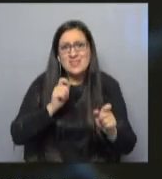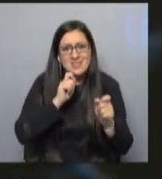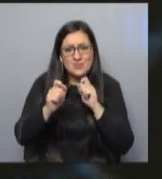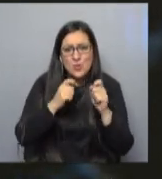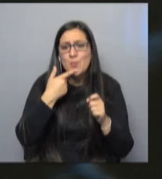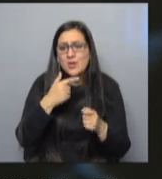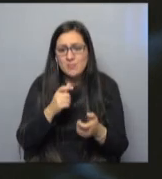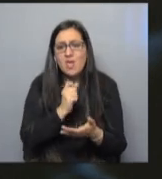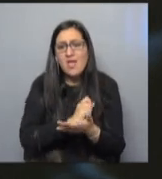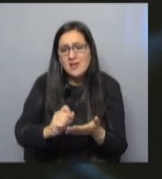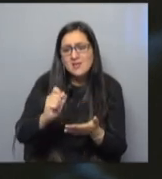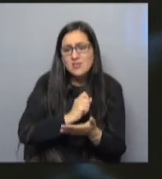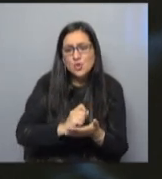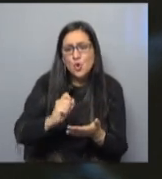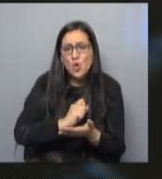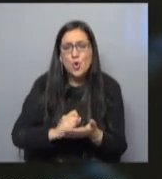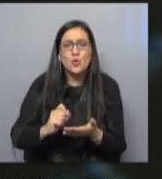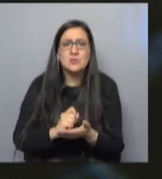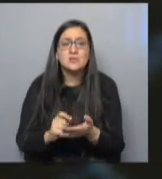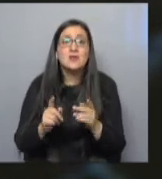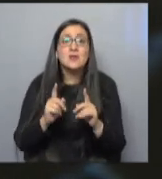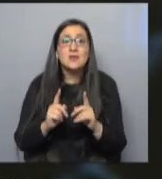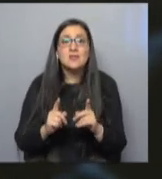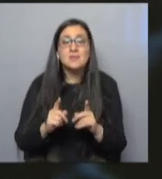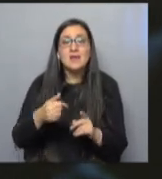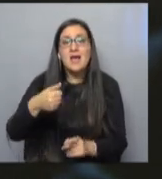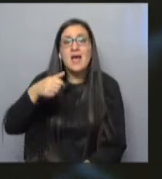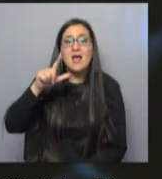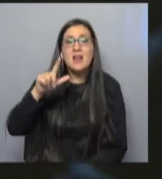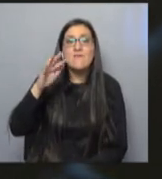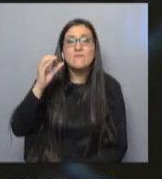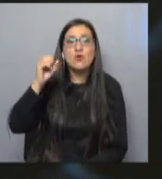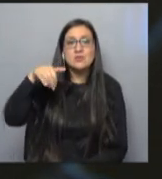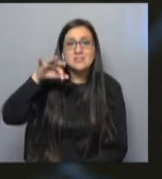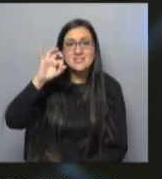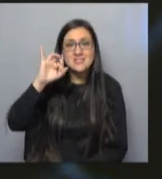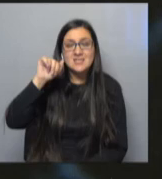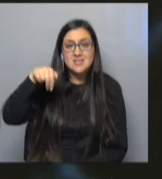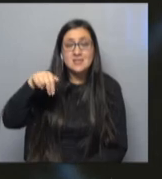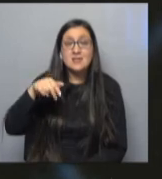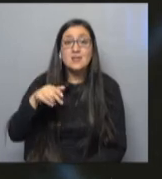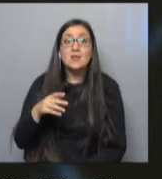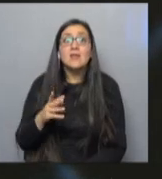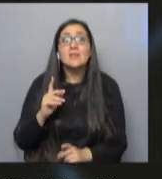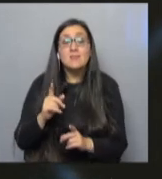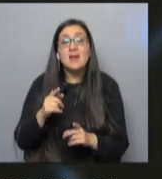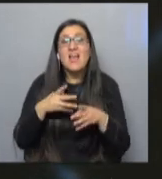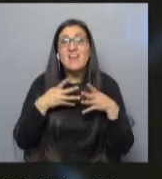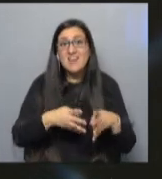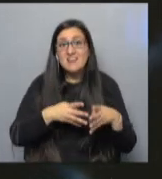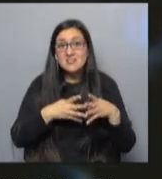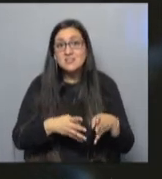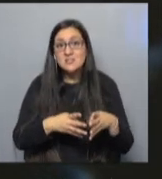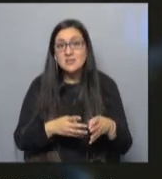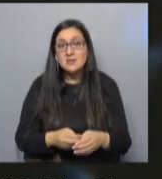escritores roa bastos hizo también a alfonsín lo de la guerrilla que entraba como abogada y